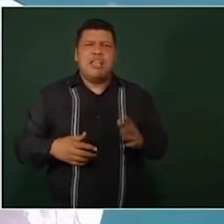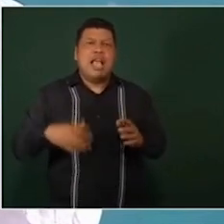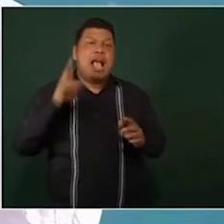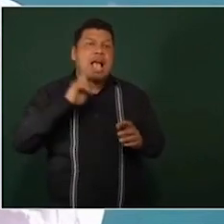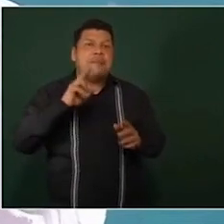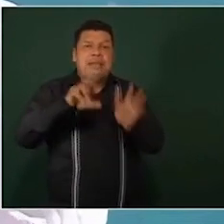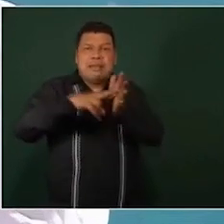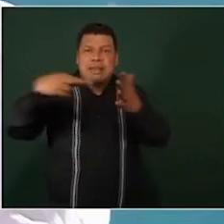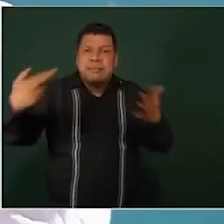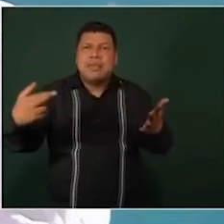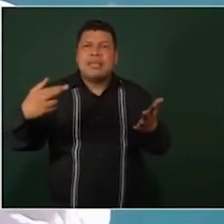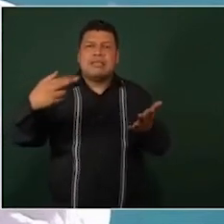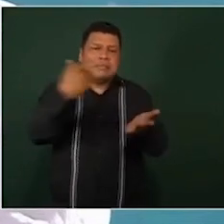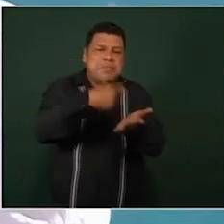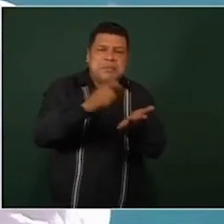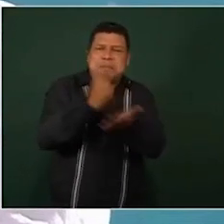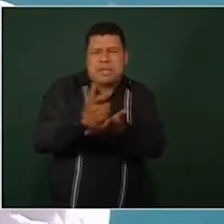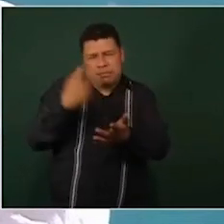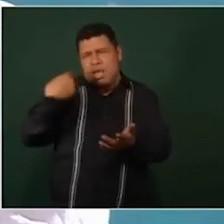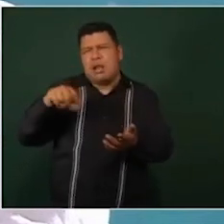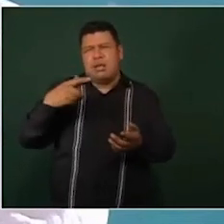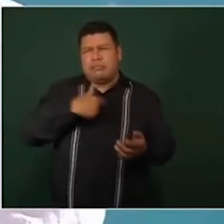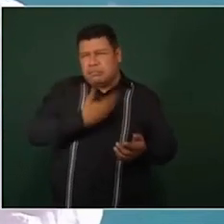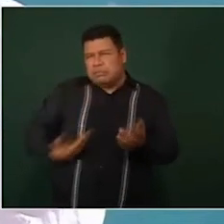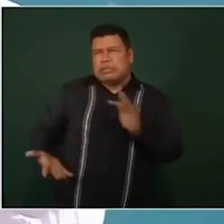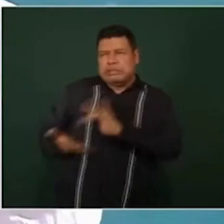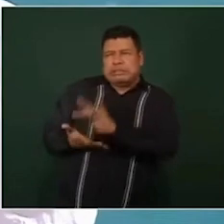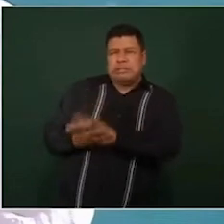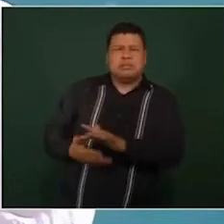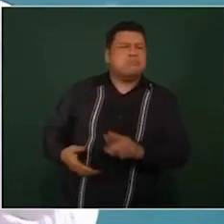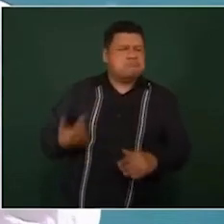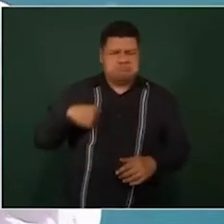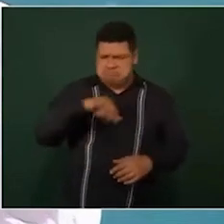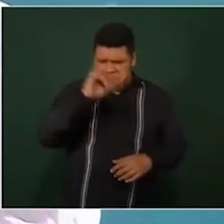suscripciones de revistas, no